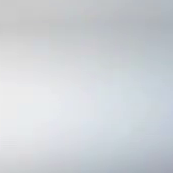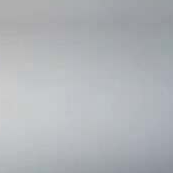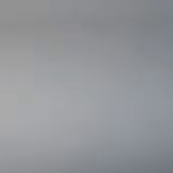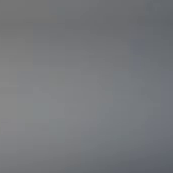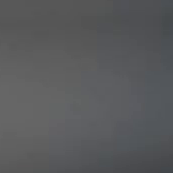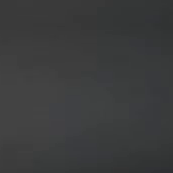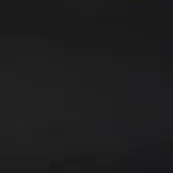¡Gracias!